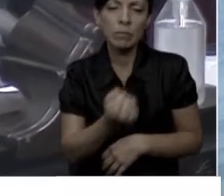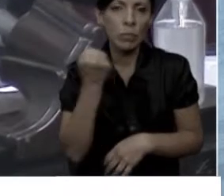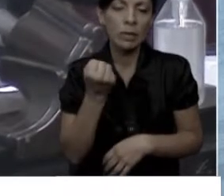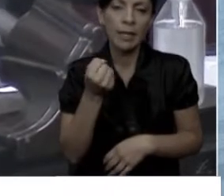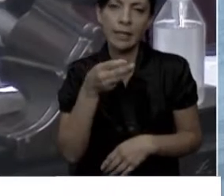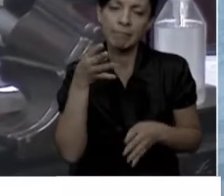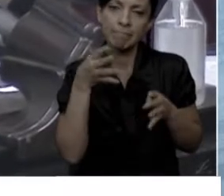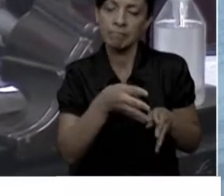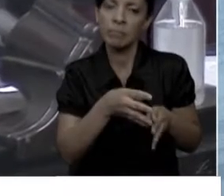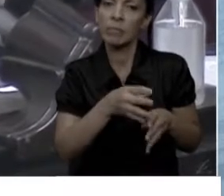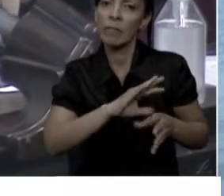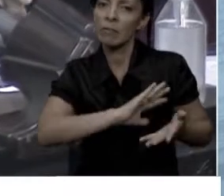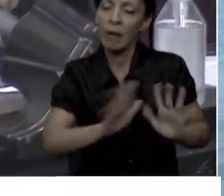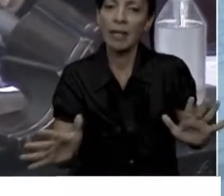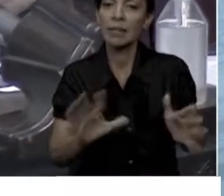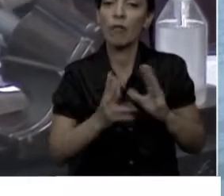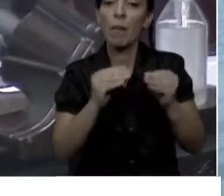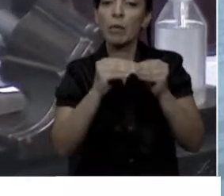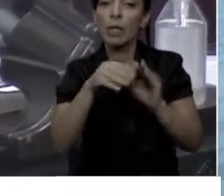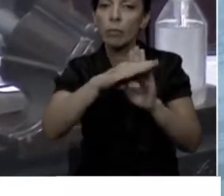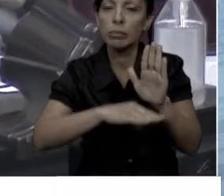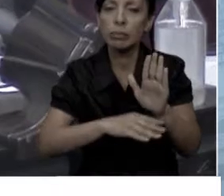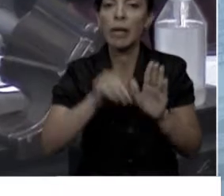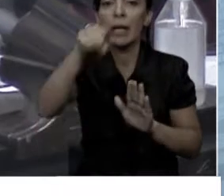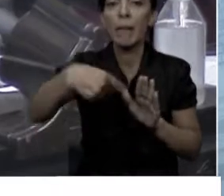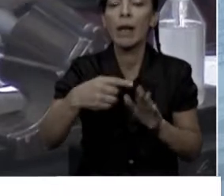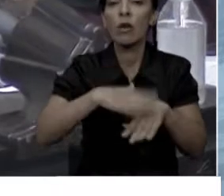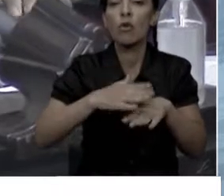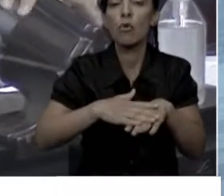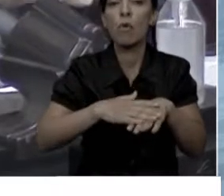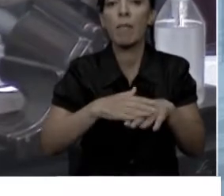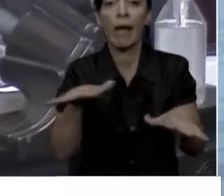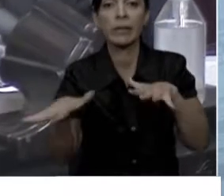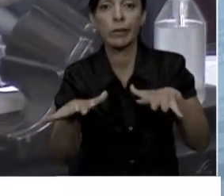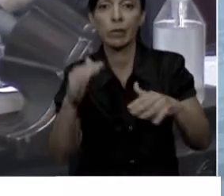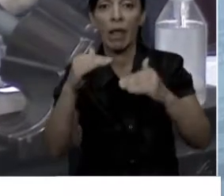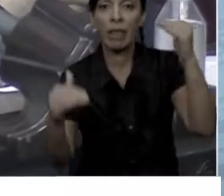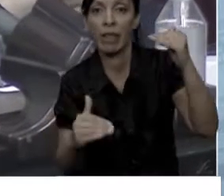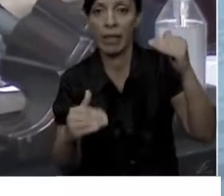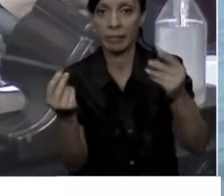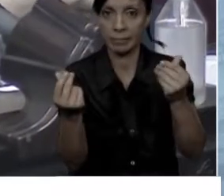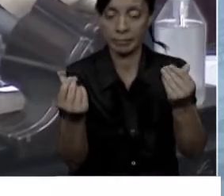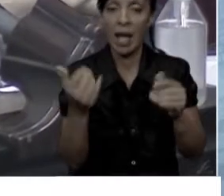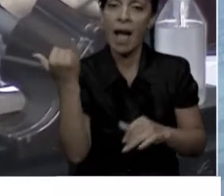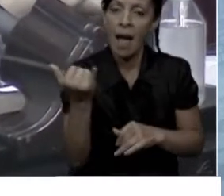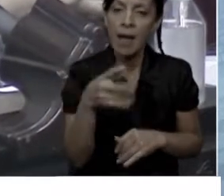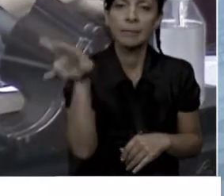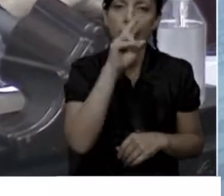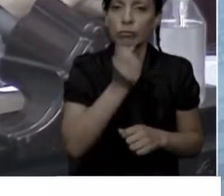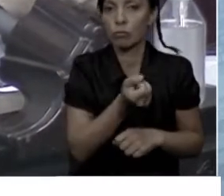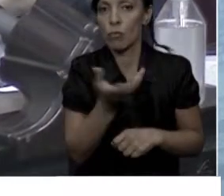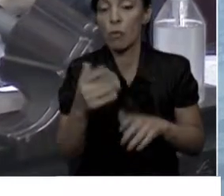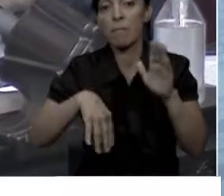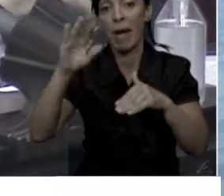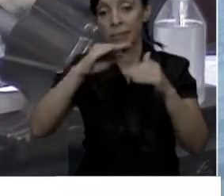las verdaderas causas del aborto en nuestro país y que surgen de nuestra realidad socioeconómica. Existe un gran número de mujeres, particularmente